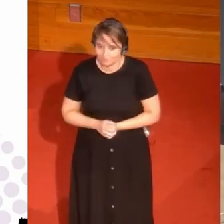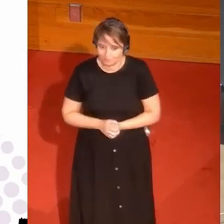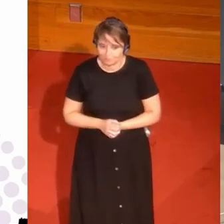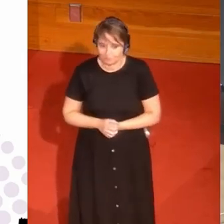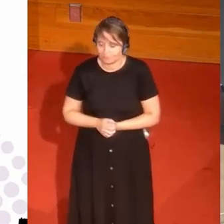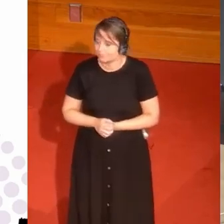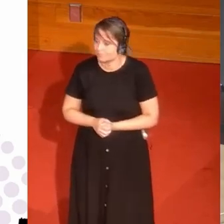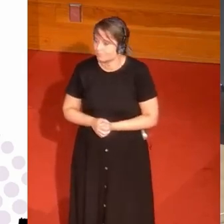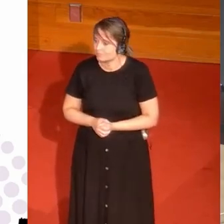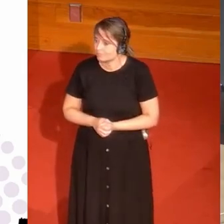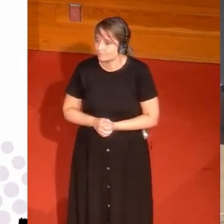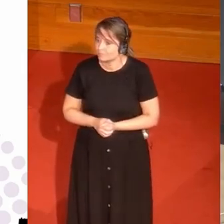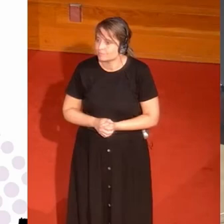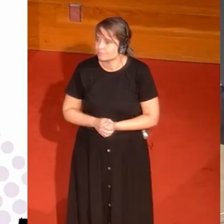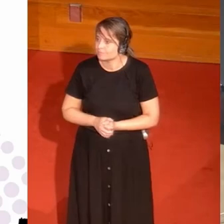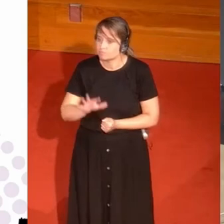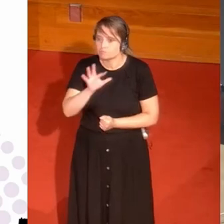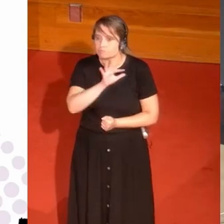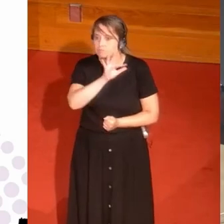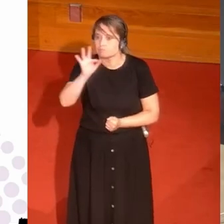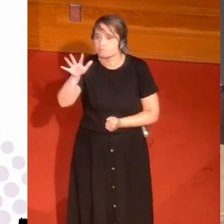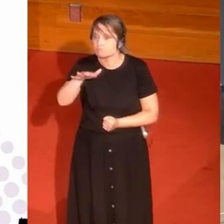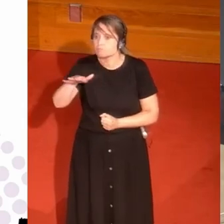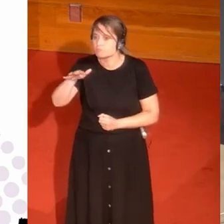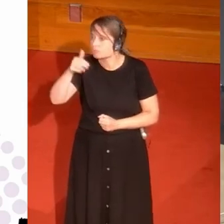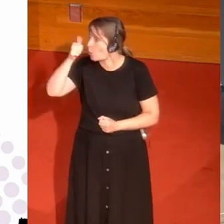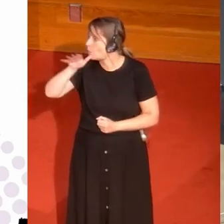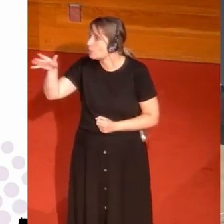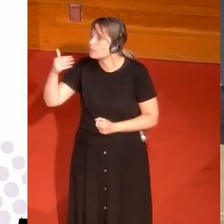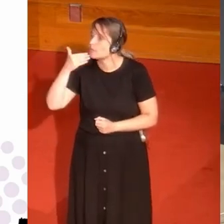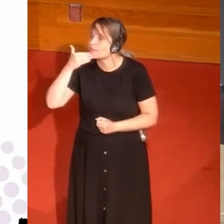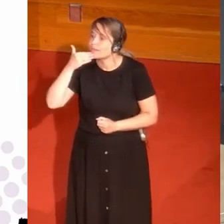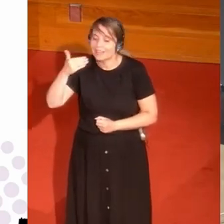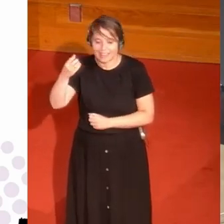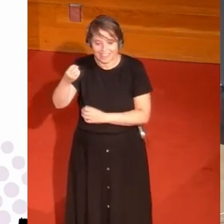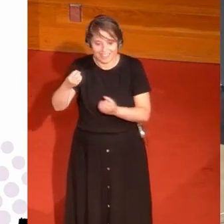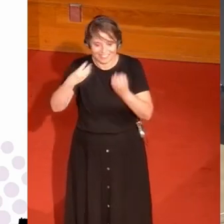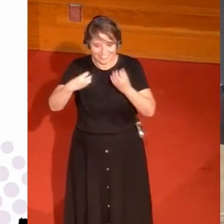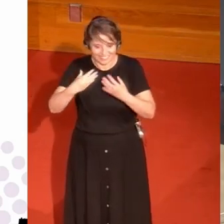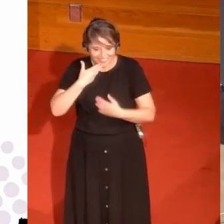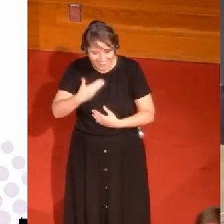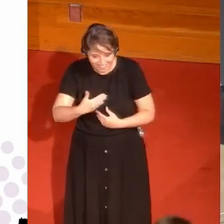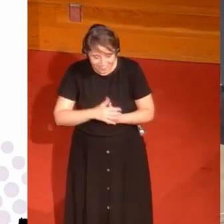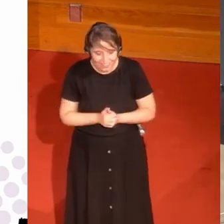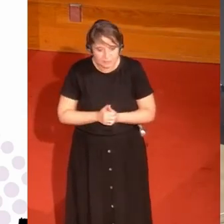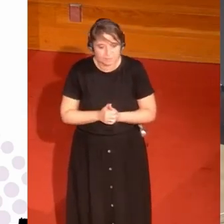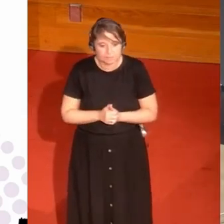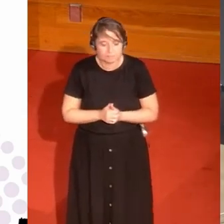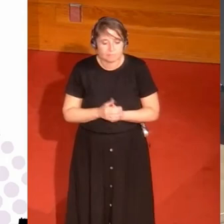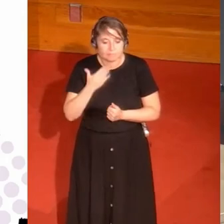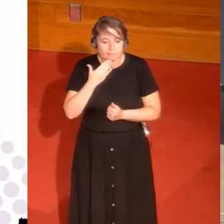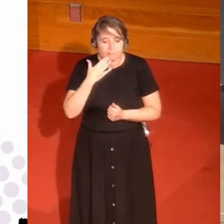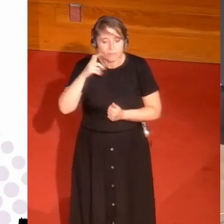calidad eh Hola eh gracias por por la charla has mencionado un poco de pasada